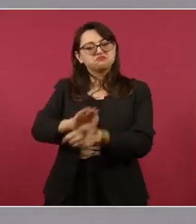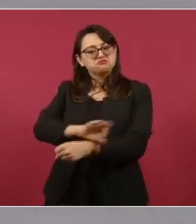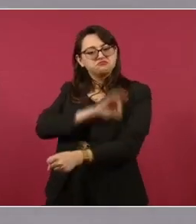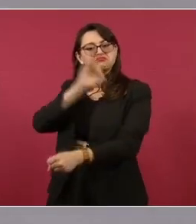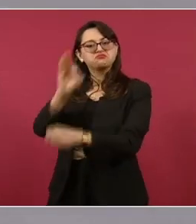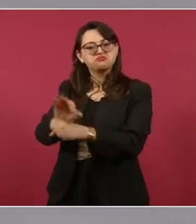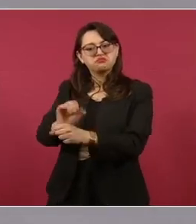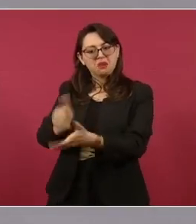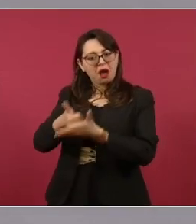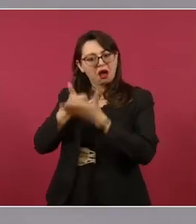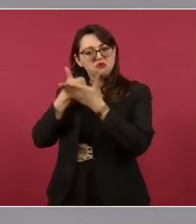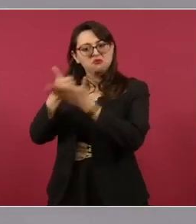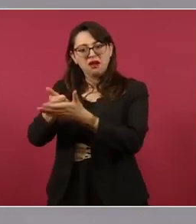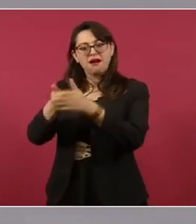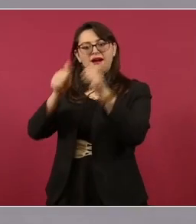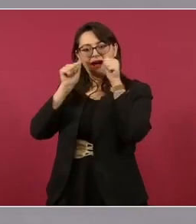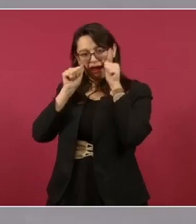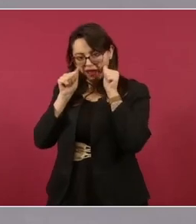de sus causas.